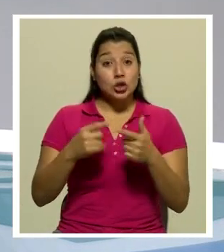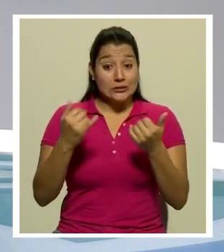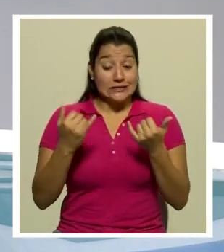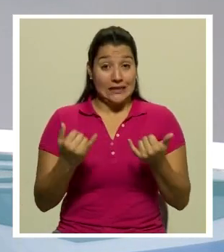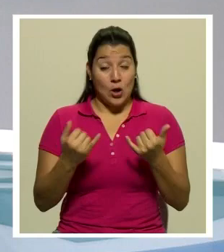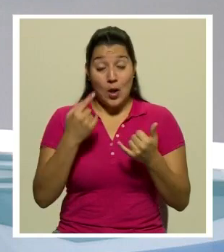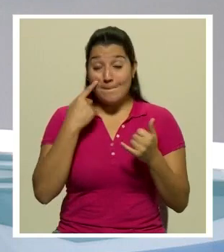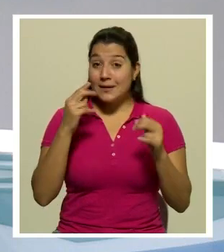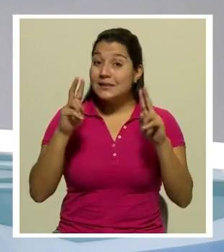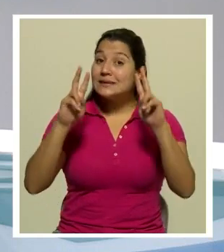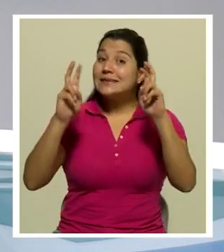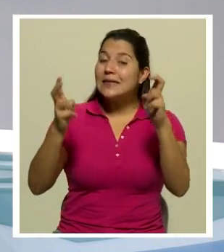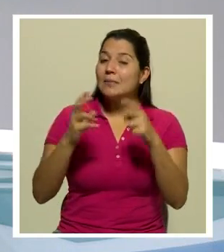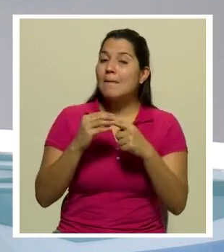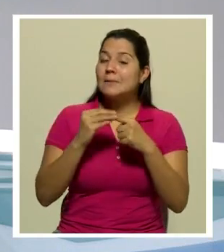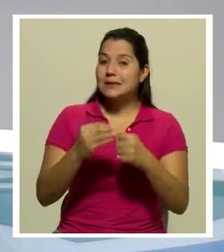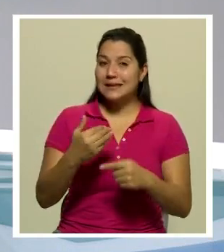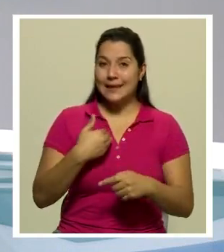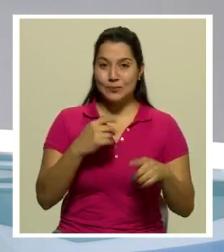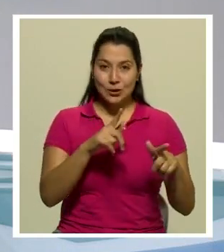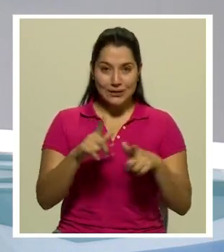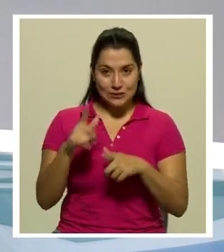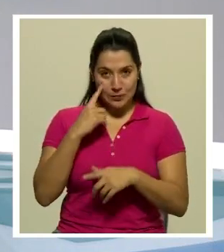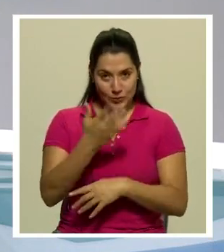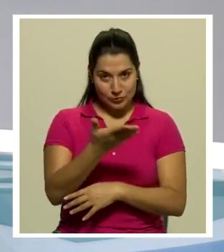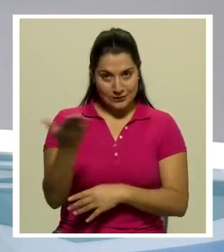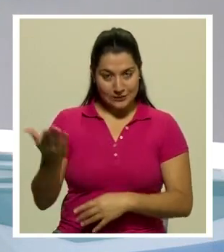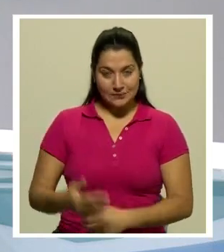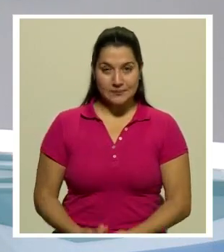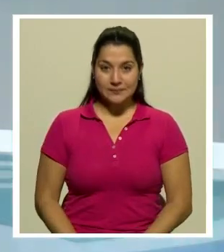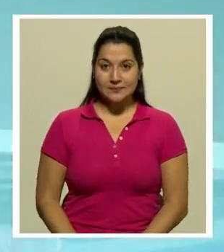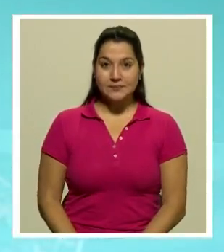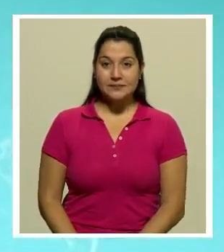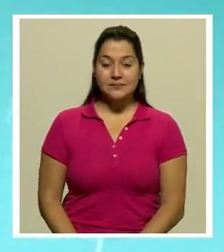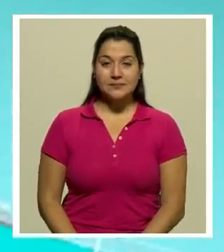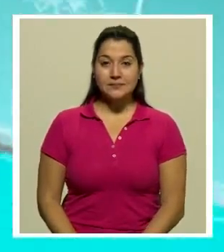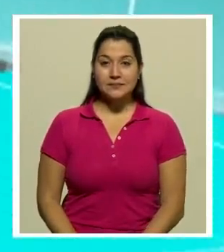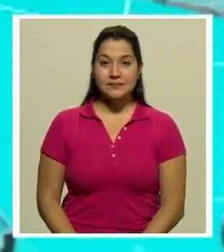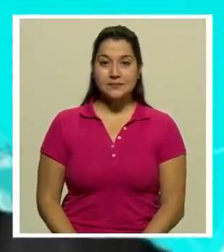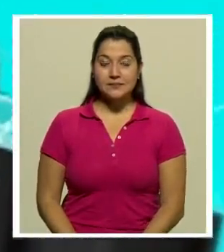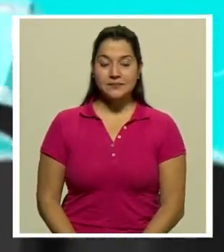ahora los titulares que preparamos para ustedes. Adelante.